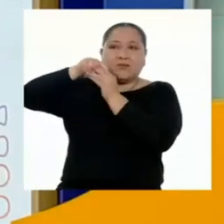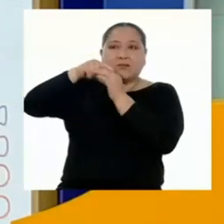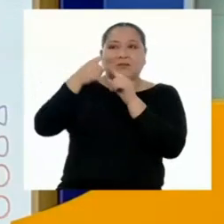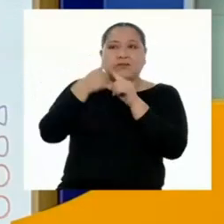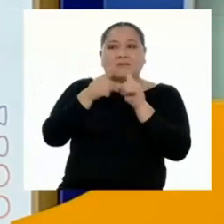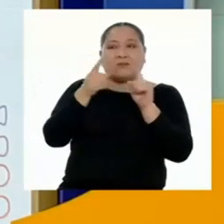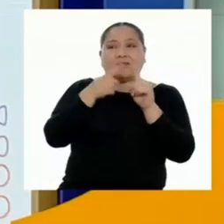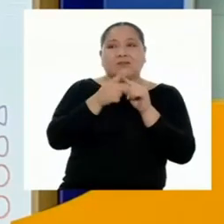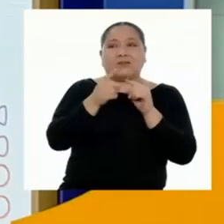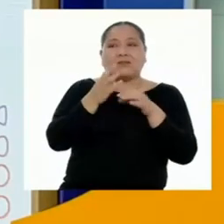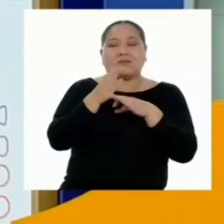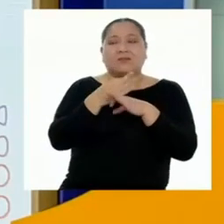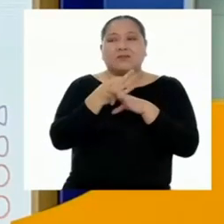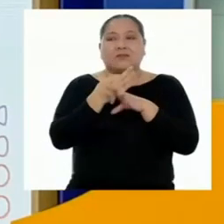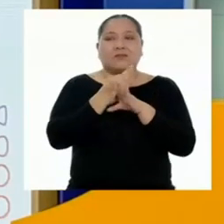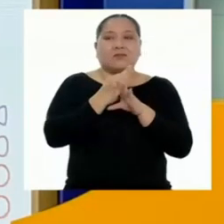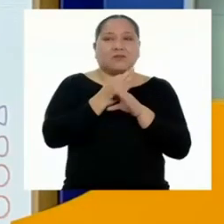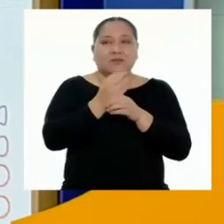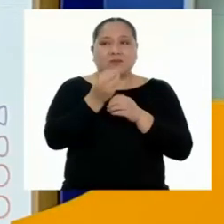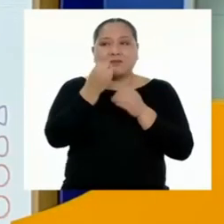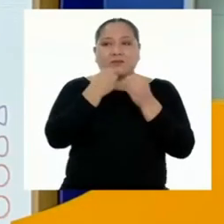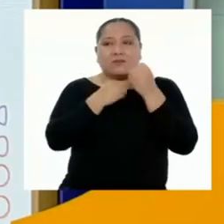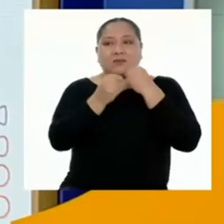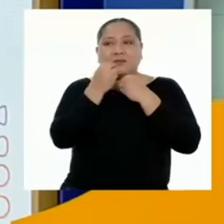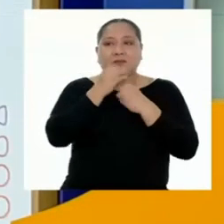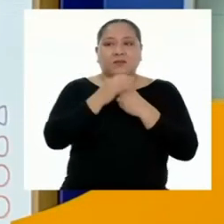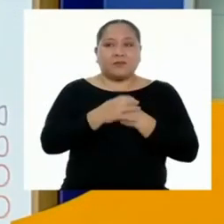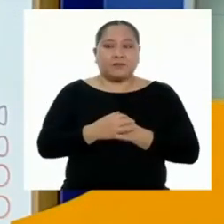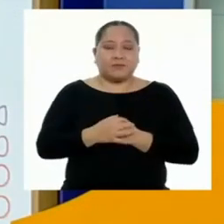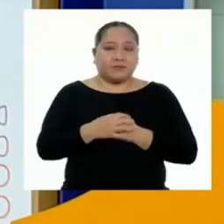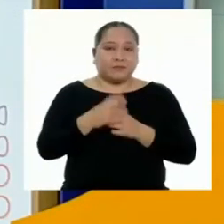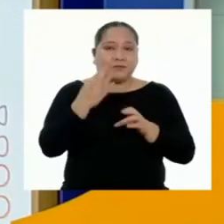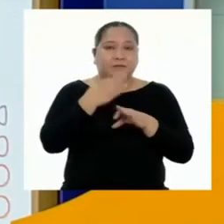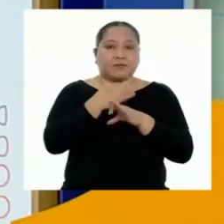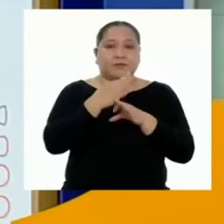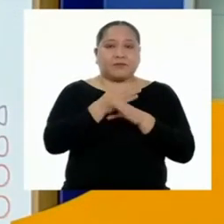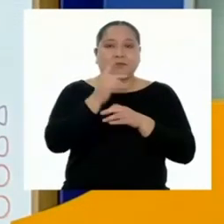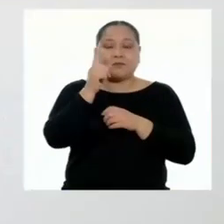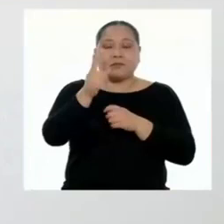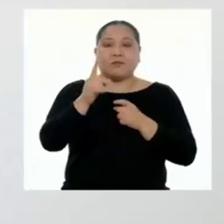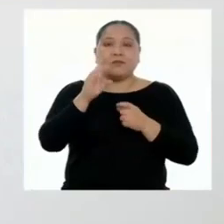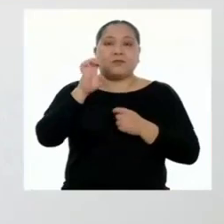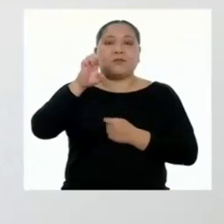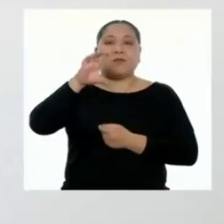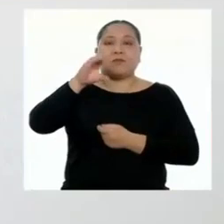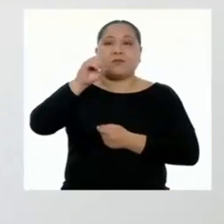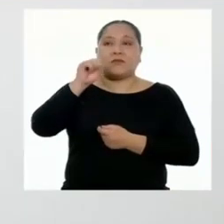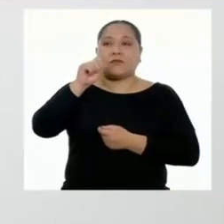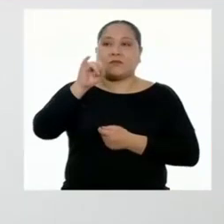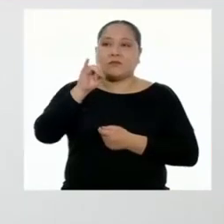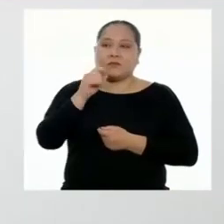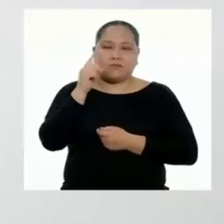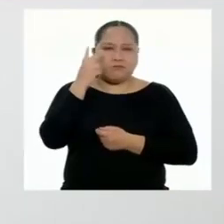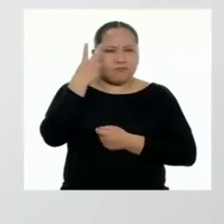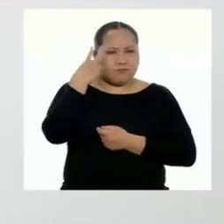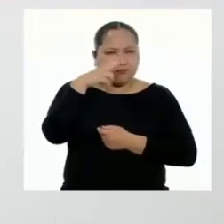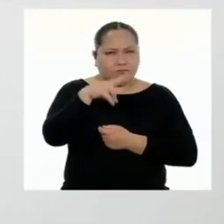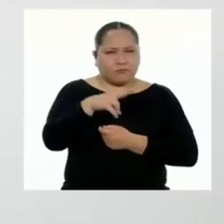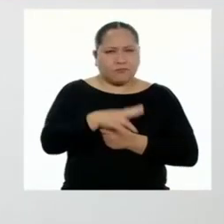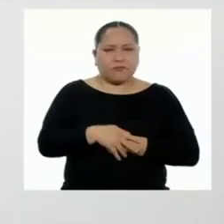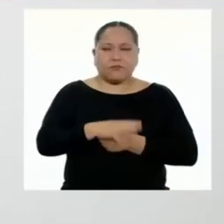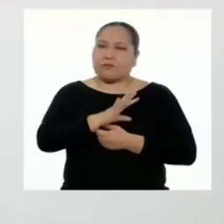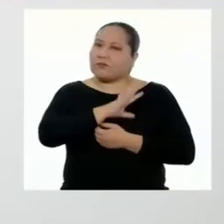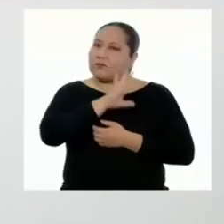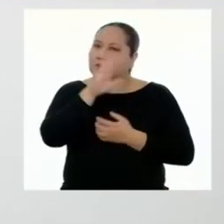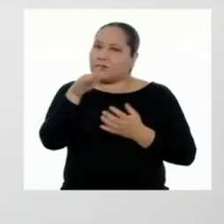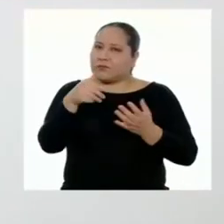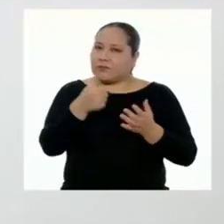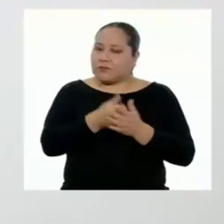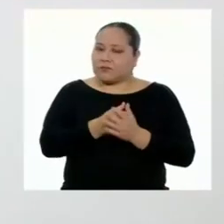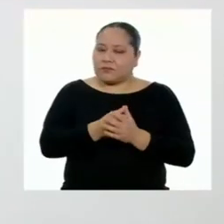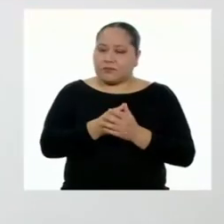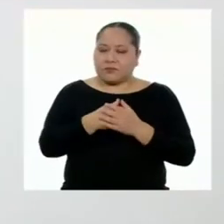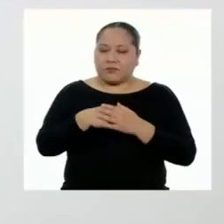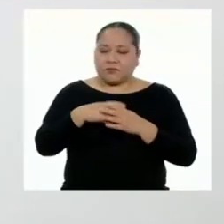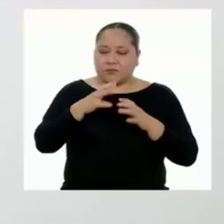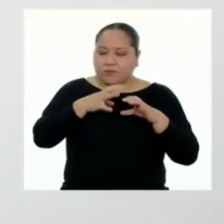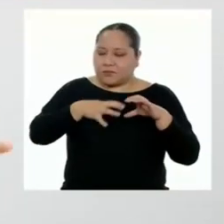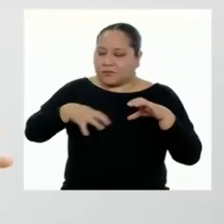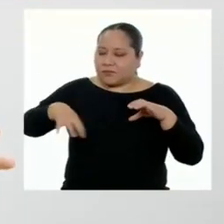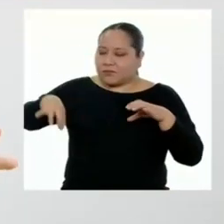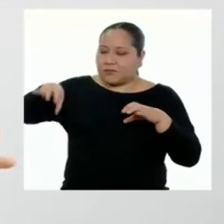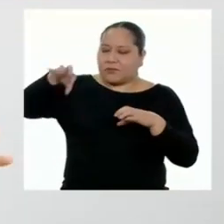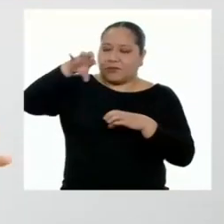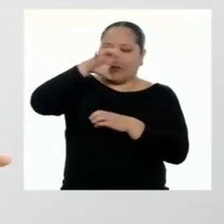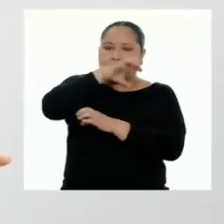de alimentación entre los seres vivos que conforman un ecosistema. ¿Se han percatado que todas las cadenas